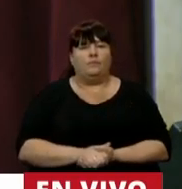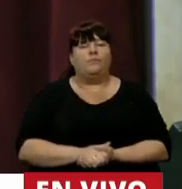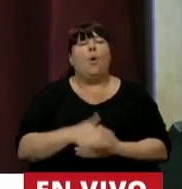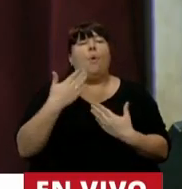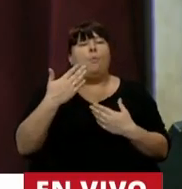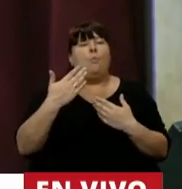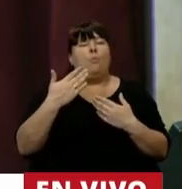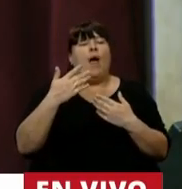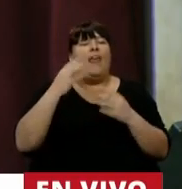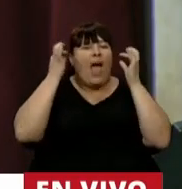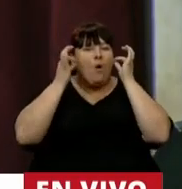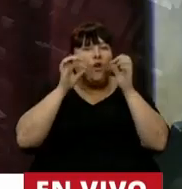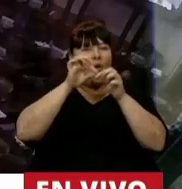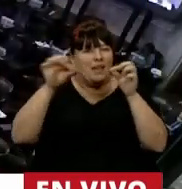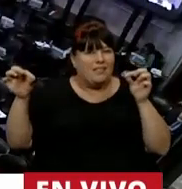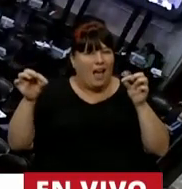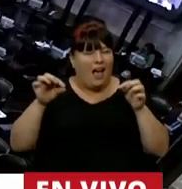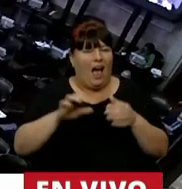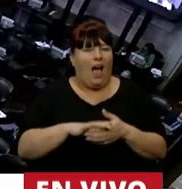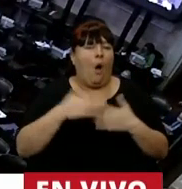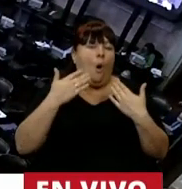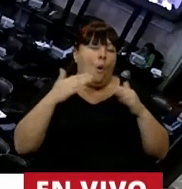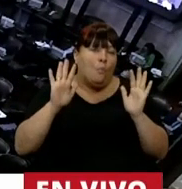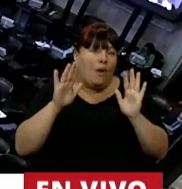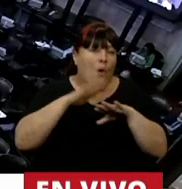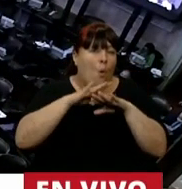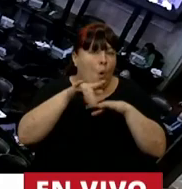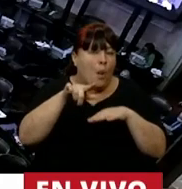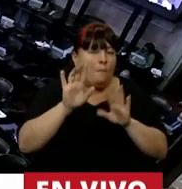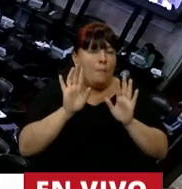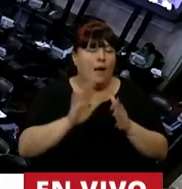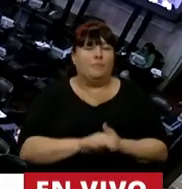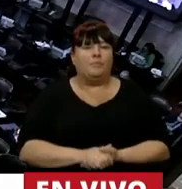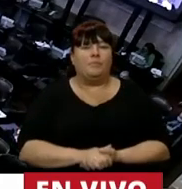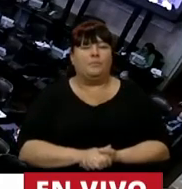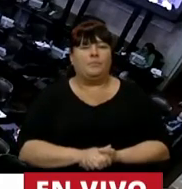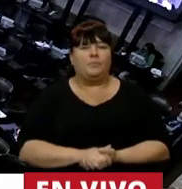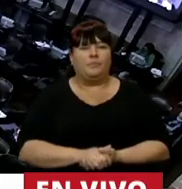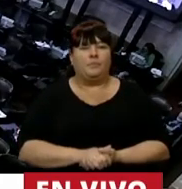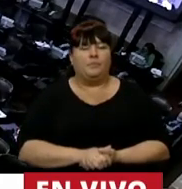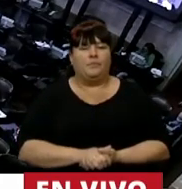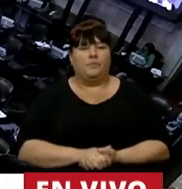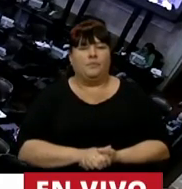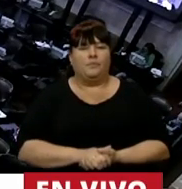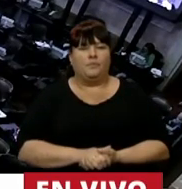Si puede desconectar los auriculares, a lo mejor es con eso.